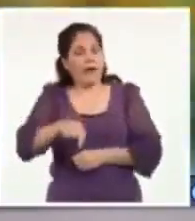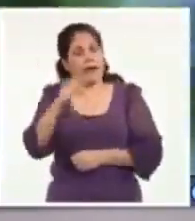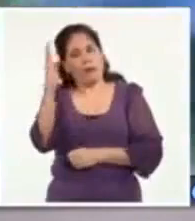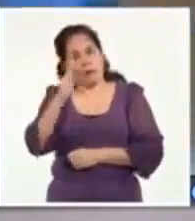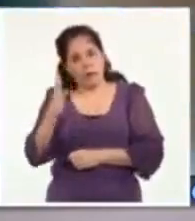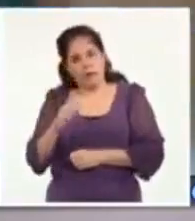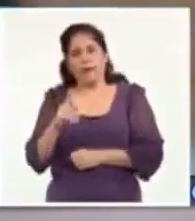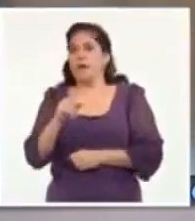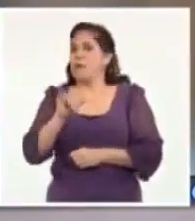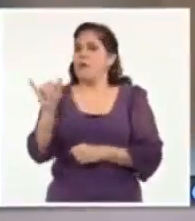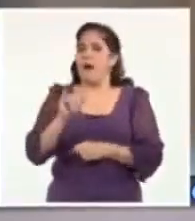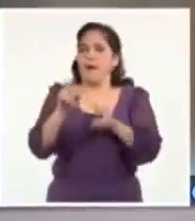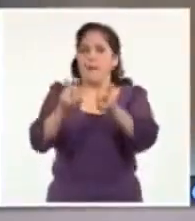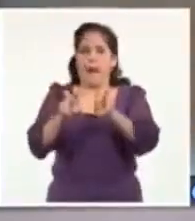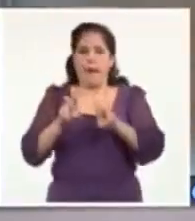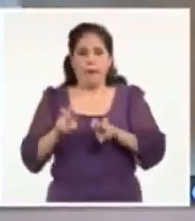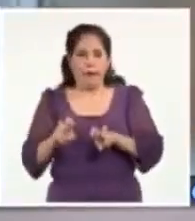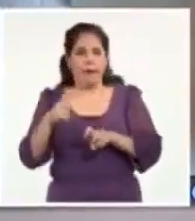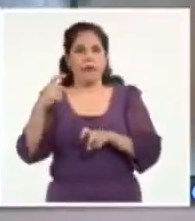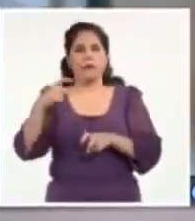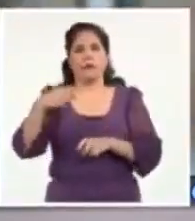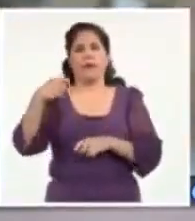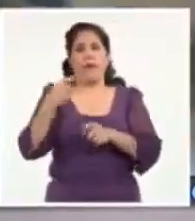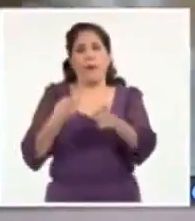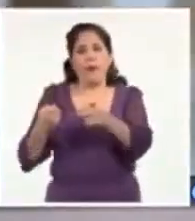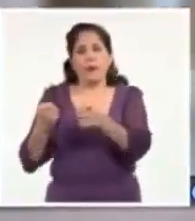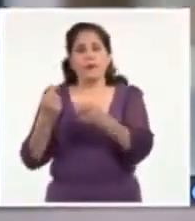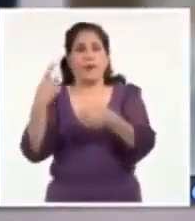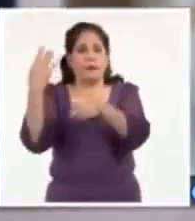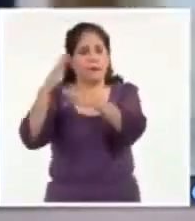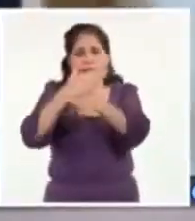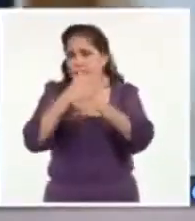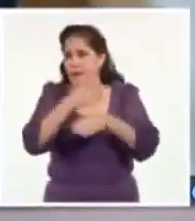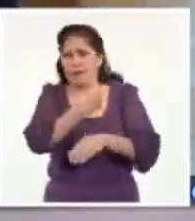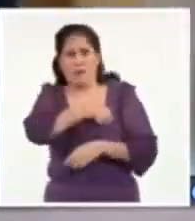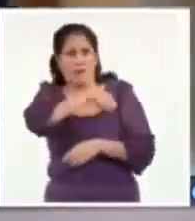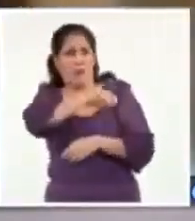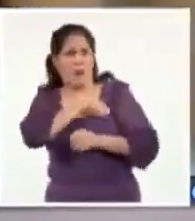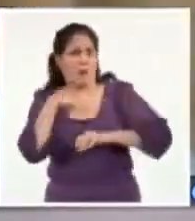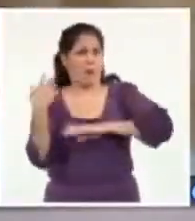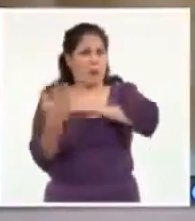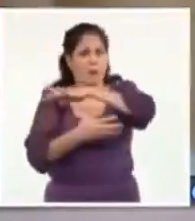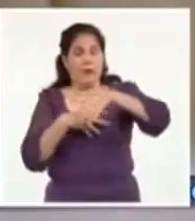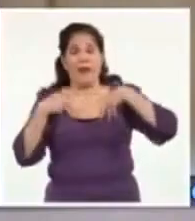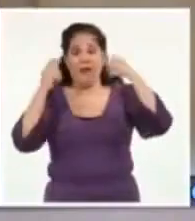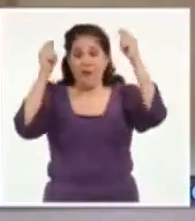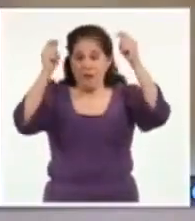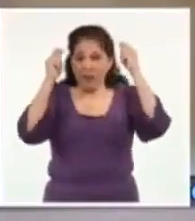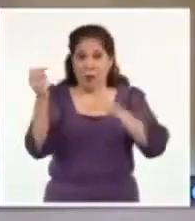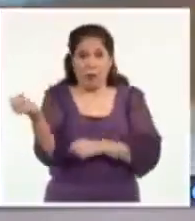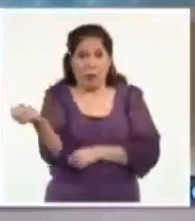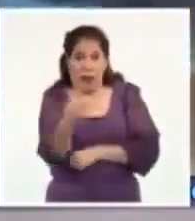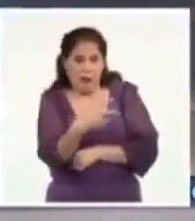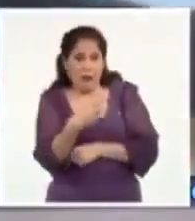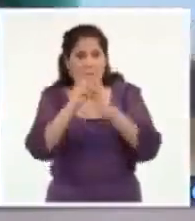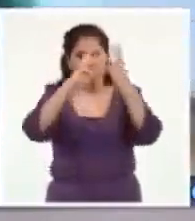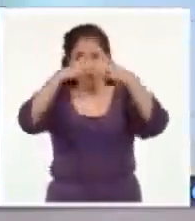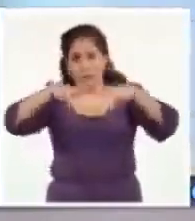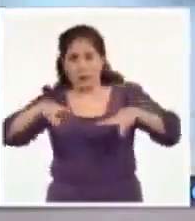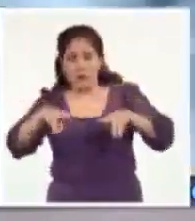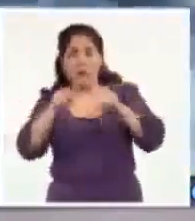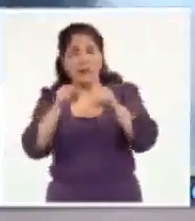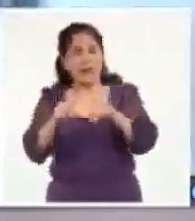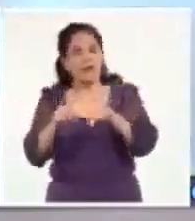golpe parlamentario guerra judicial golpe blando Cívico feroces campañas de fake news o desinformación y